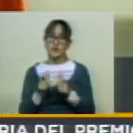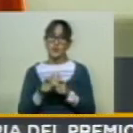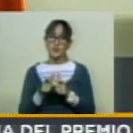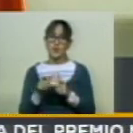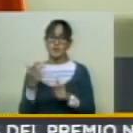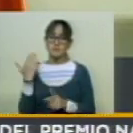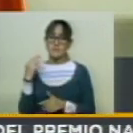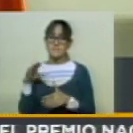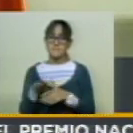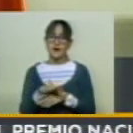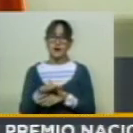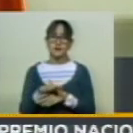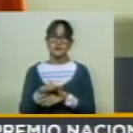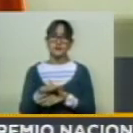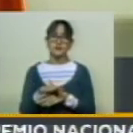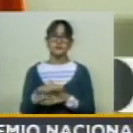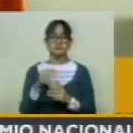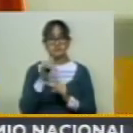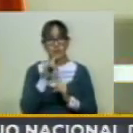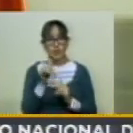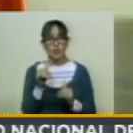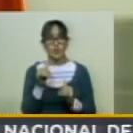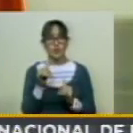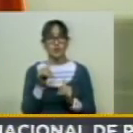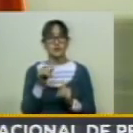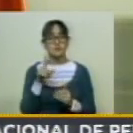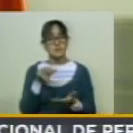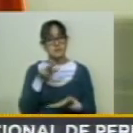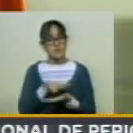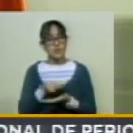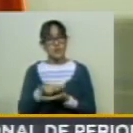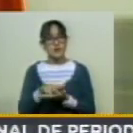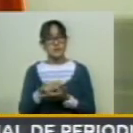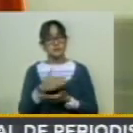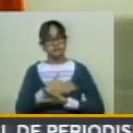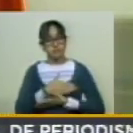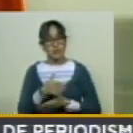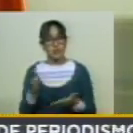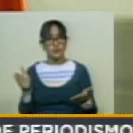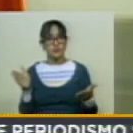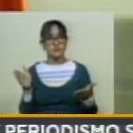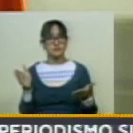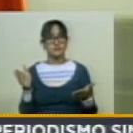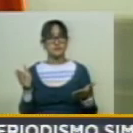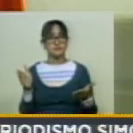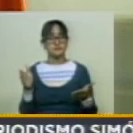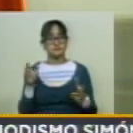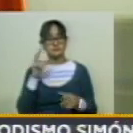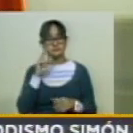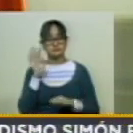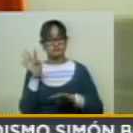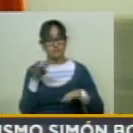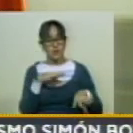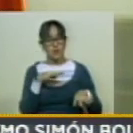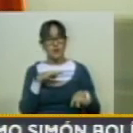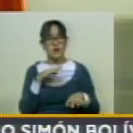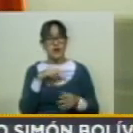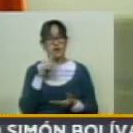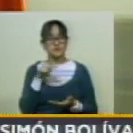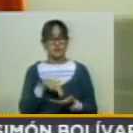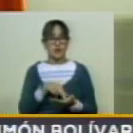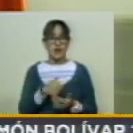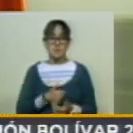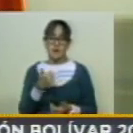el martes, queremos anunciar que también aprobamos hacer una ampliación de lo que es la observación